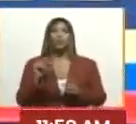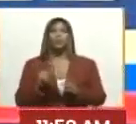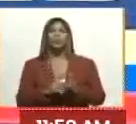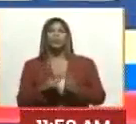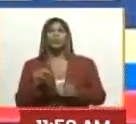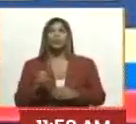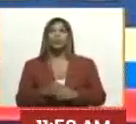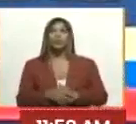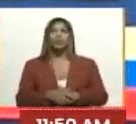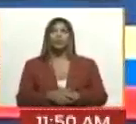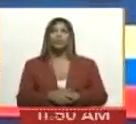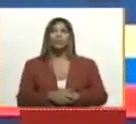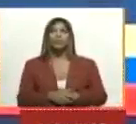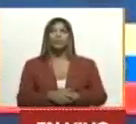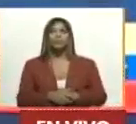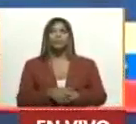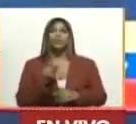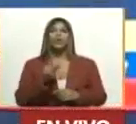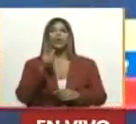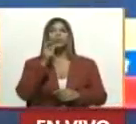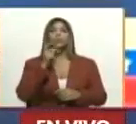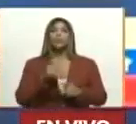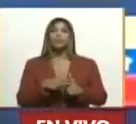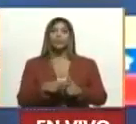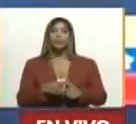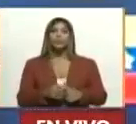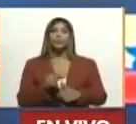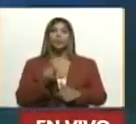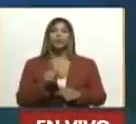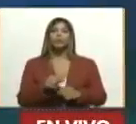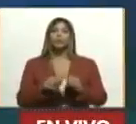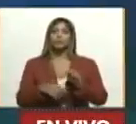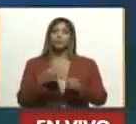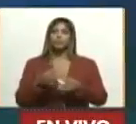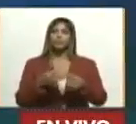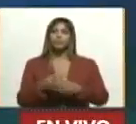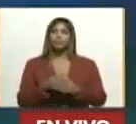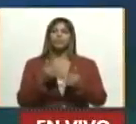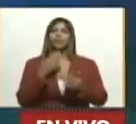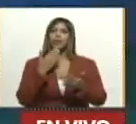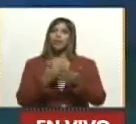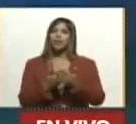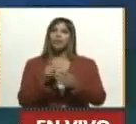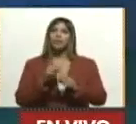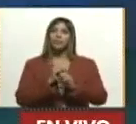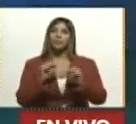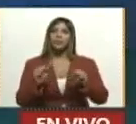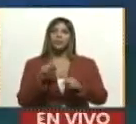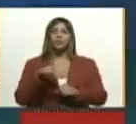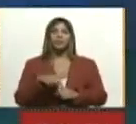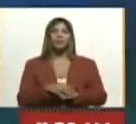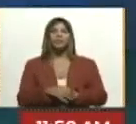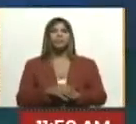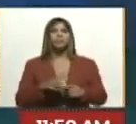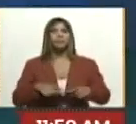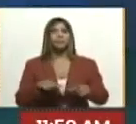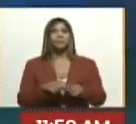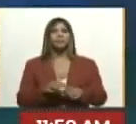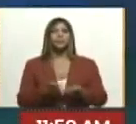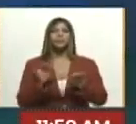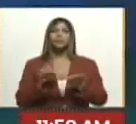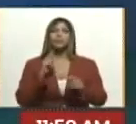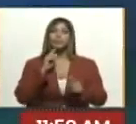Derechodelospueblos.net. Perfecto. Ahí escuchaban entonces ese punto. Gracias por acompañarnos esta mañana en este espacio especial que